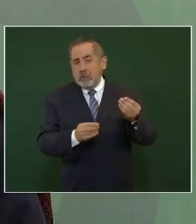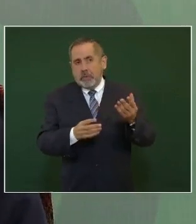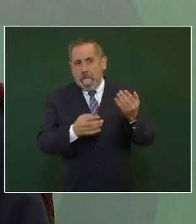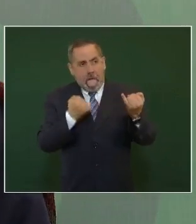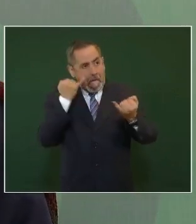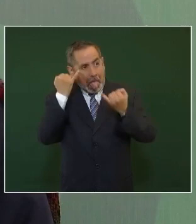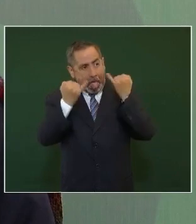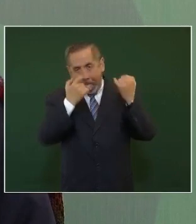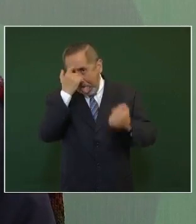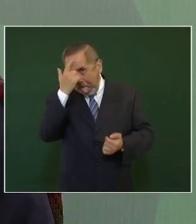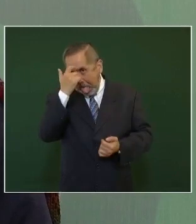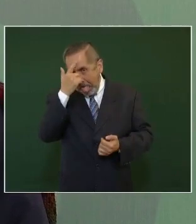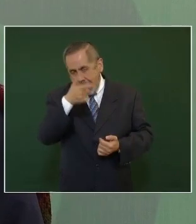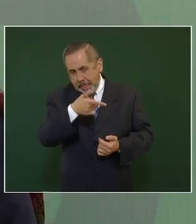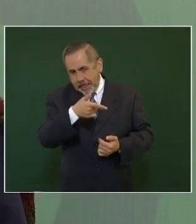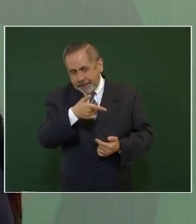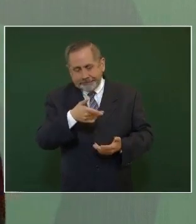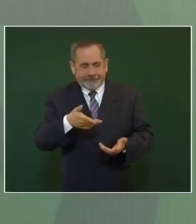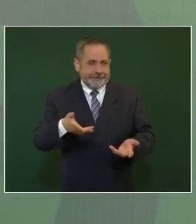Entonces,